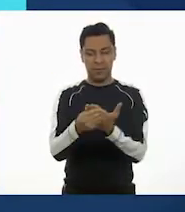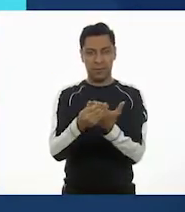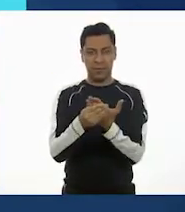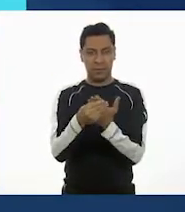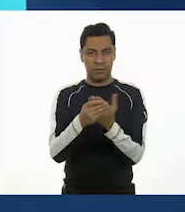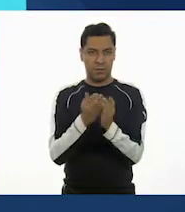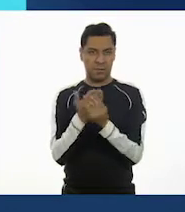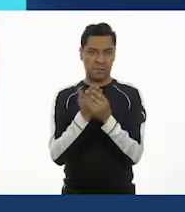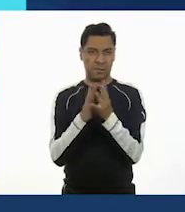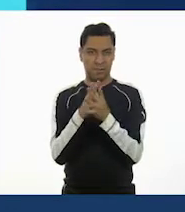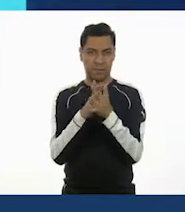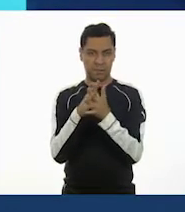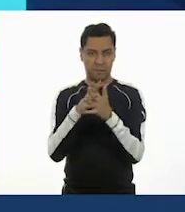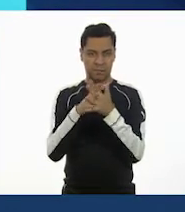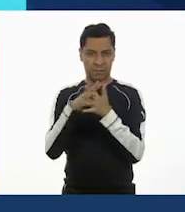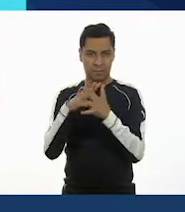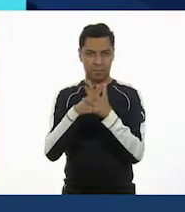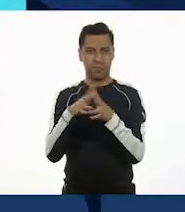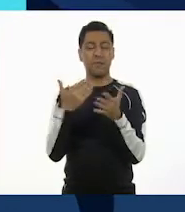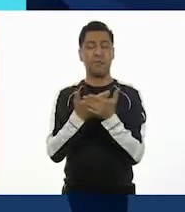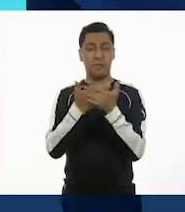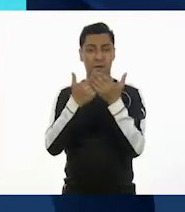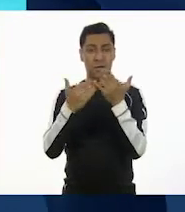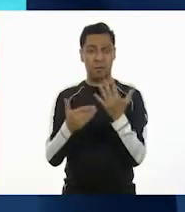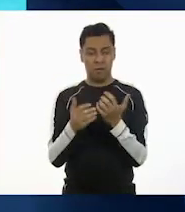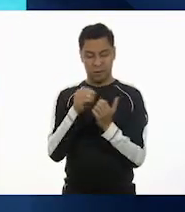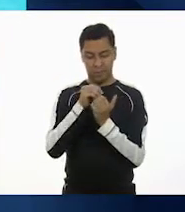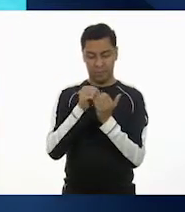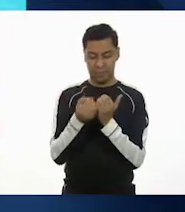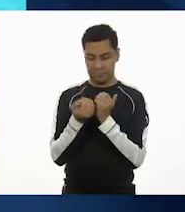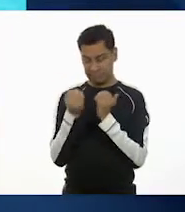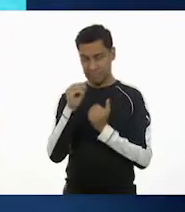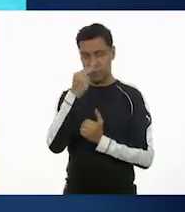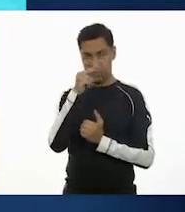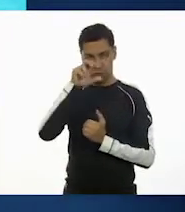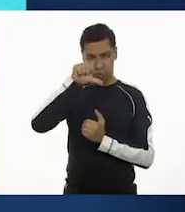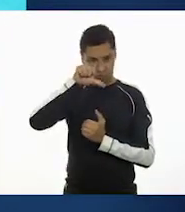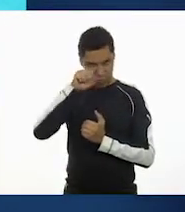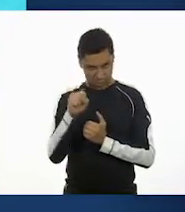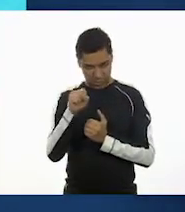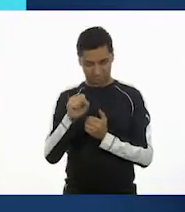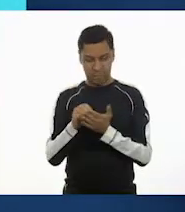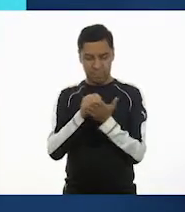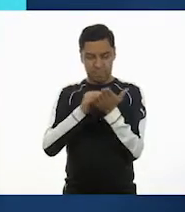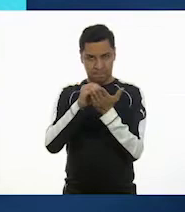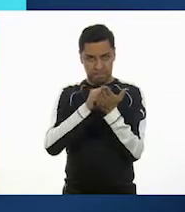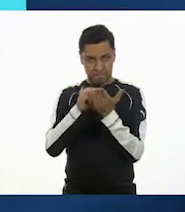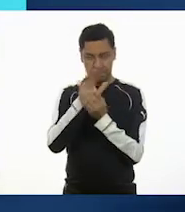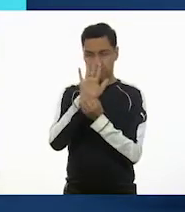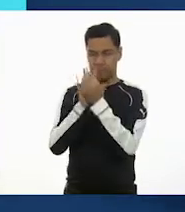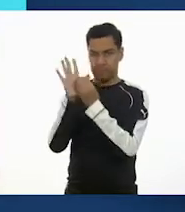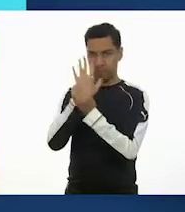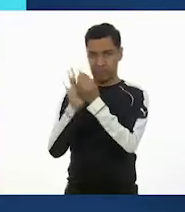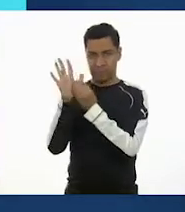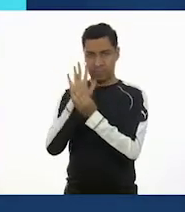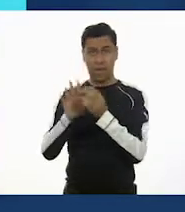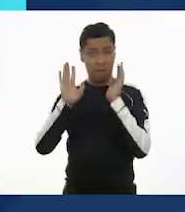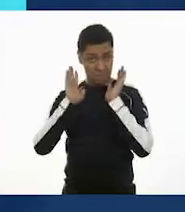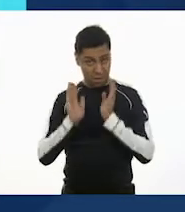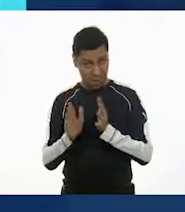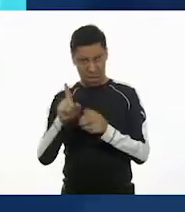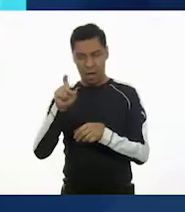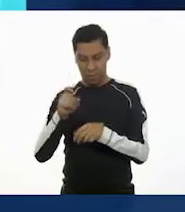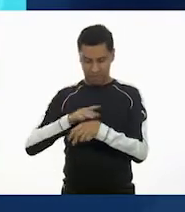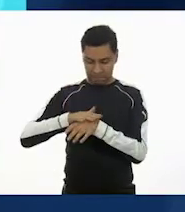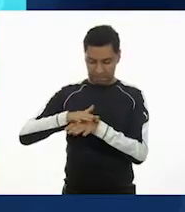dedos. Ahora haz como que rasguñas la palma de tus manos para lavar tus uñas. Enjuaga tus manos con